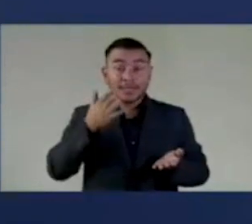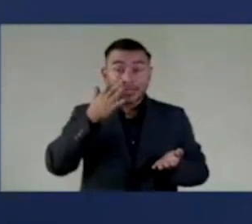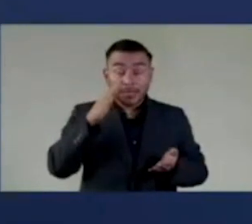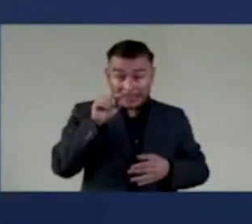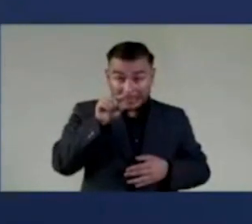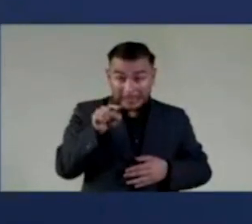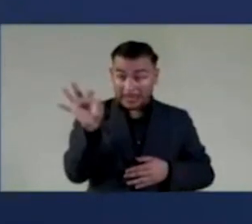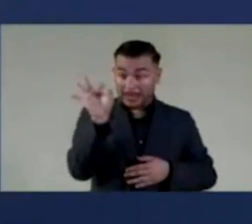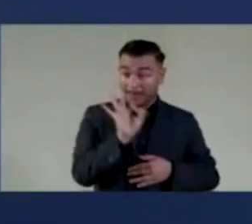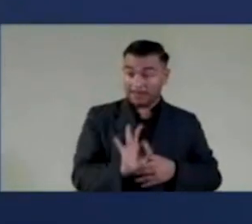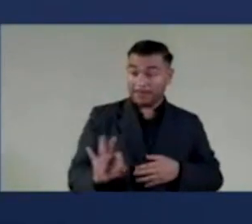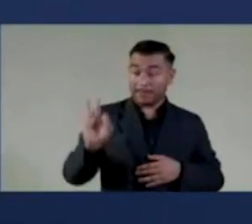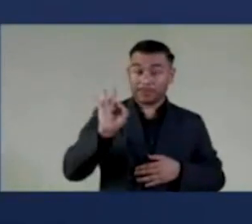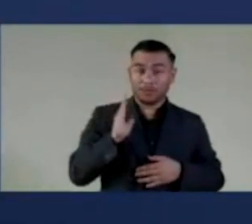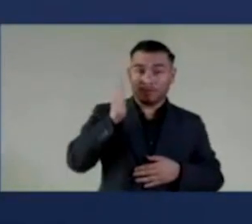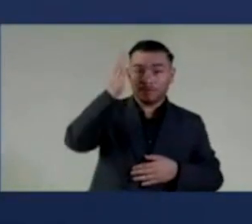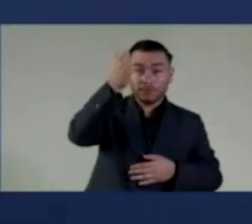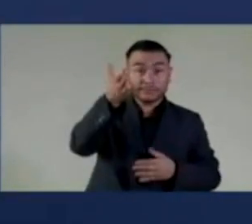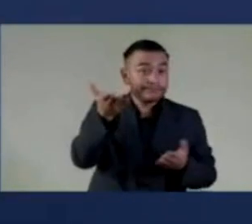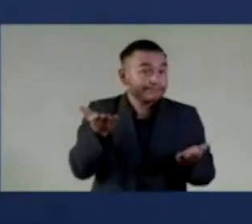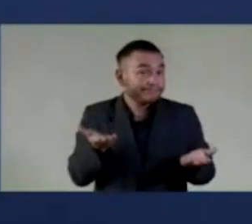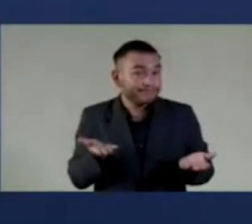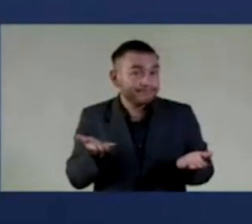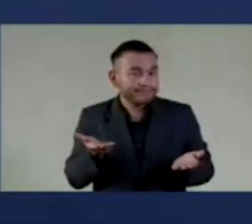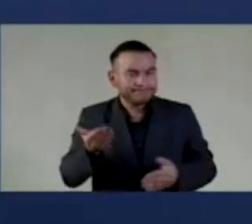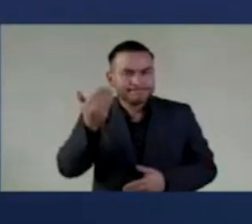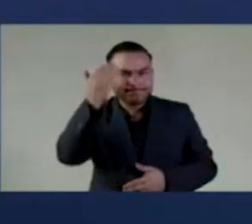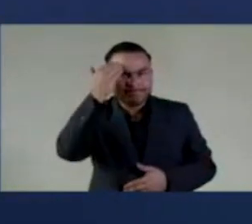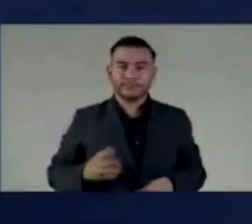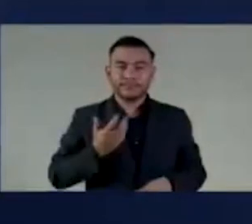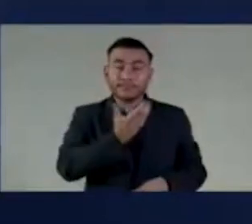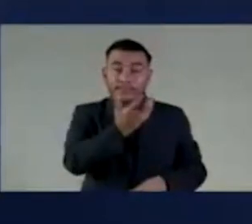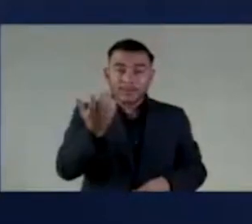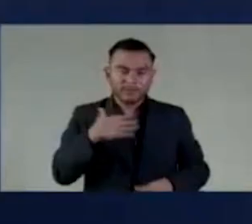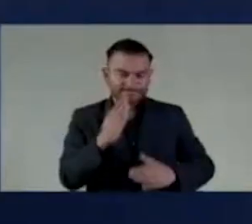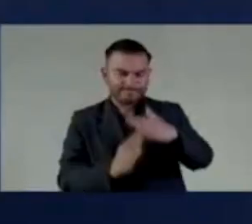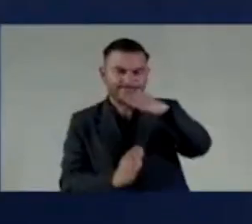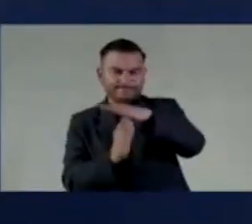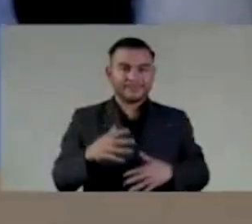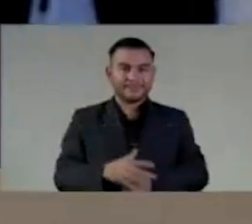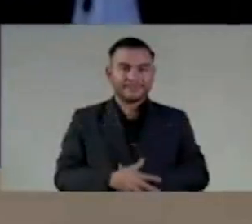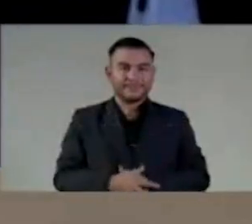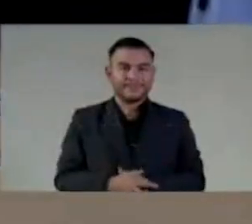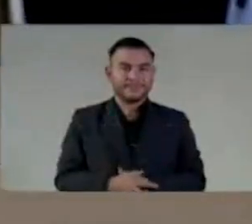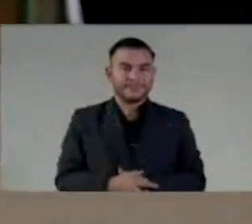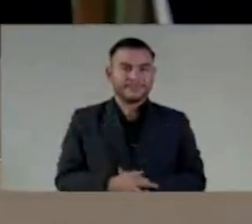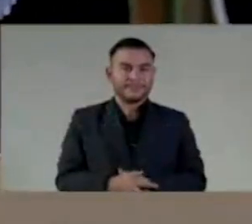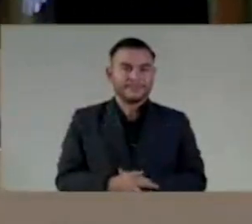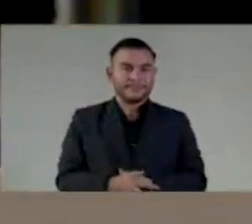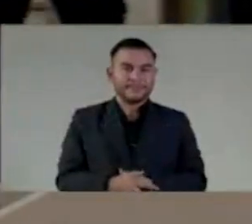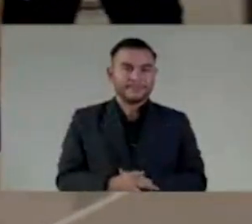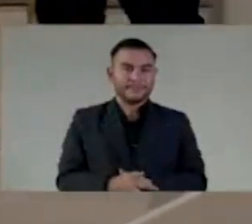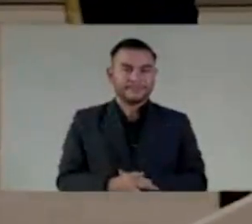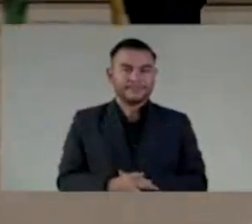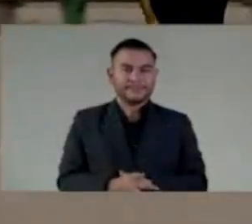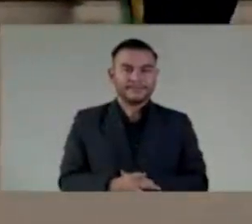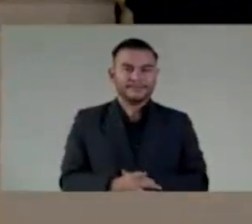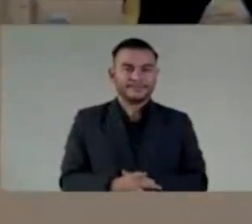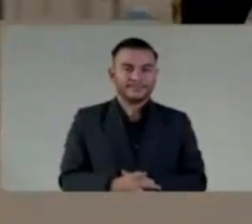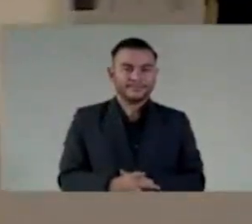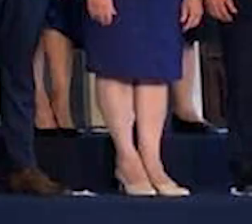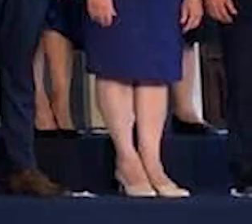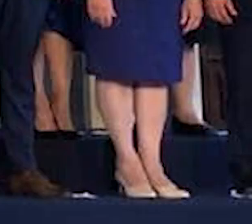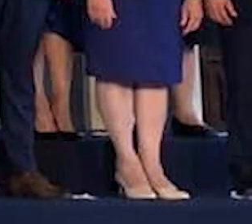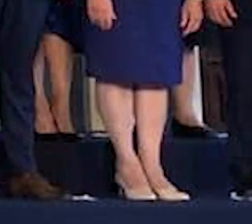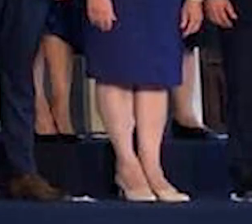cabe mencionar que en allí bukele se ha convertido en el mandatario más joven del salvador con tan sólo 37 años de edad y ha incluido